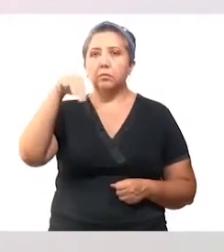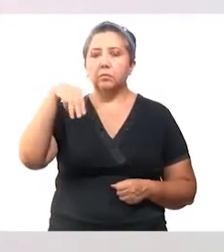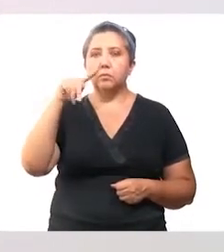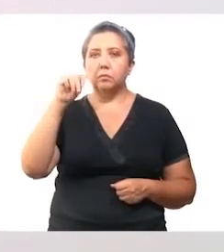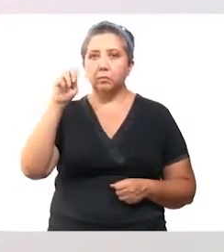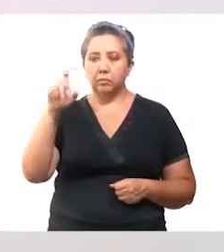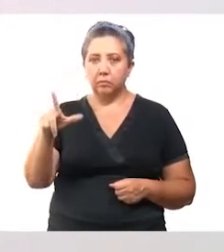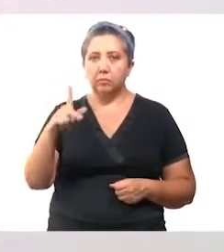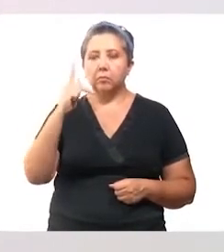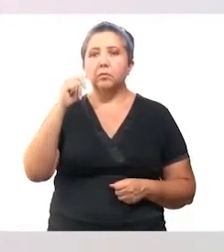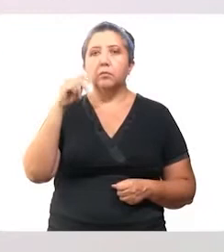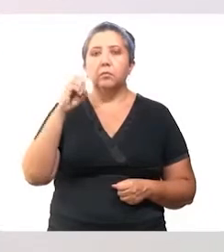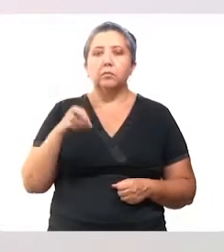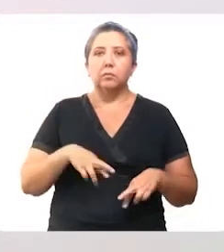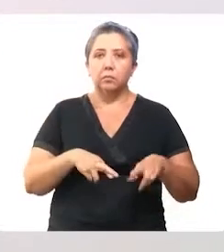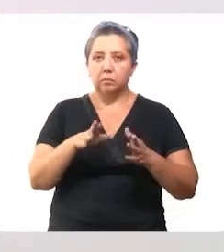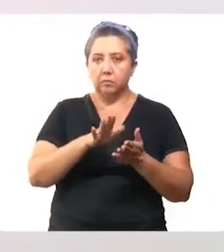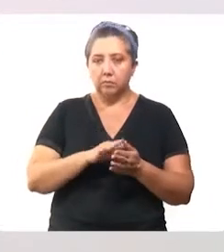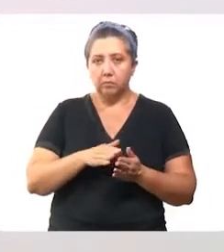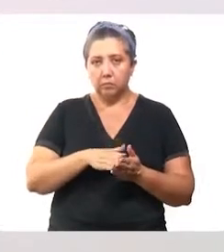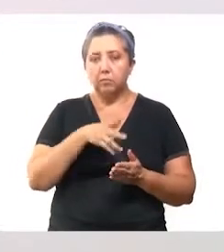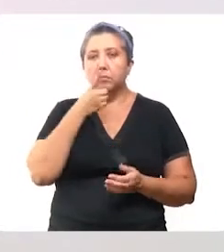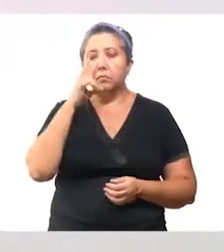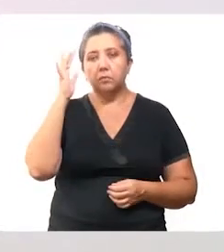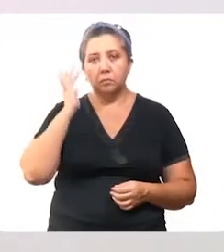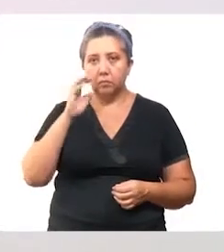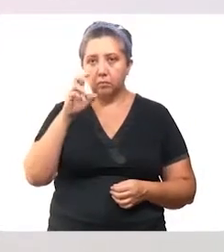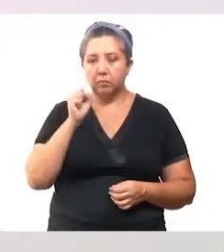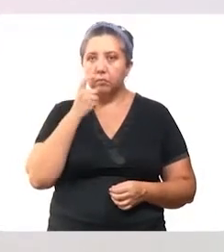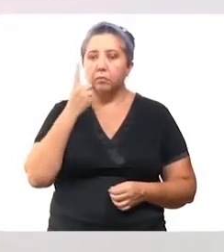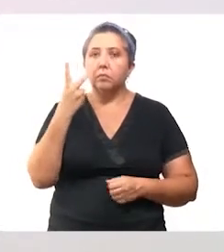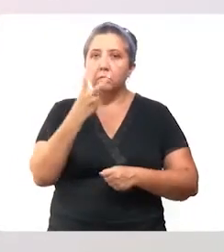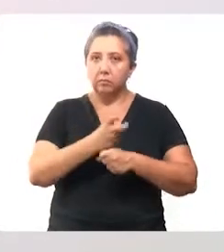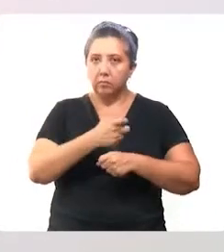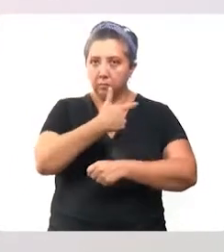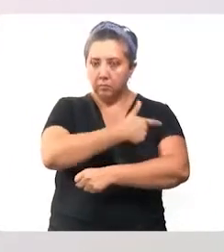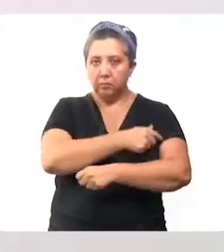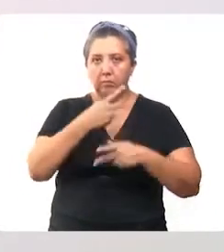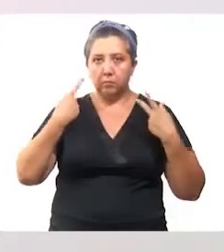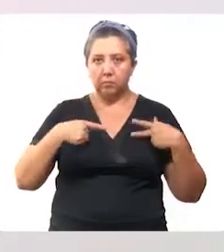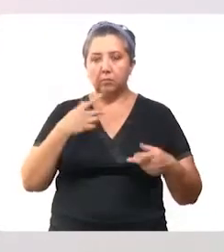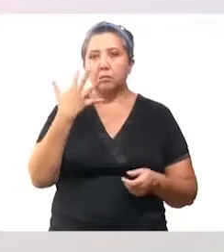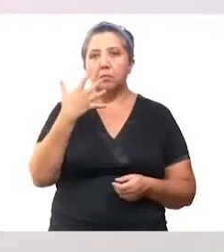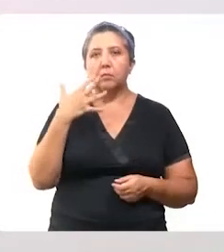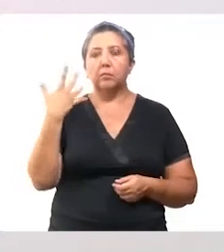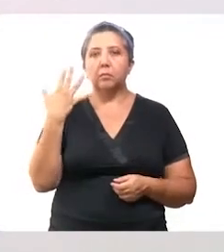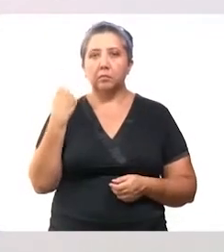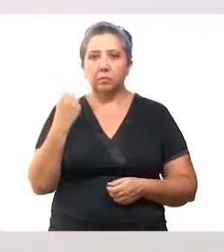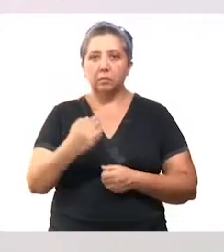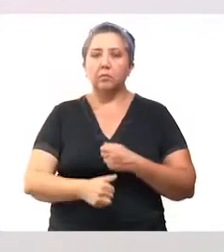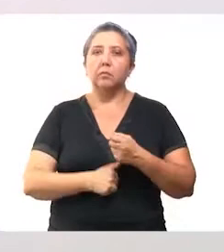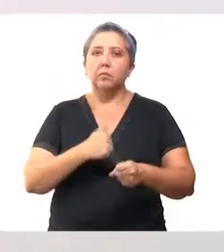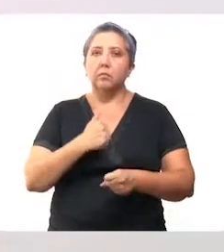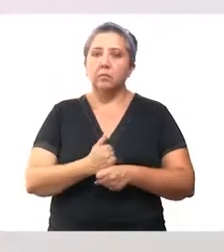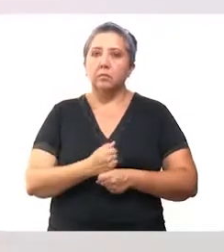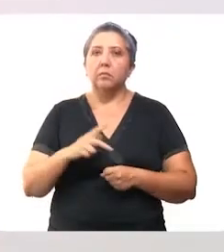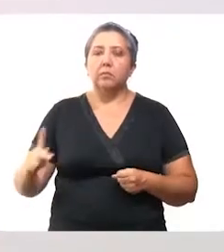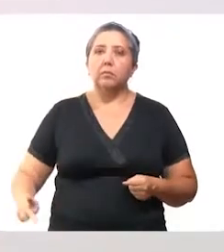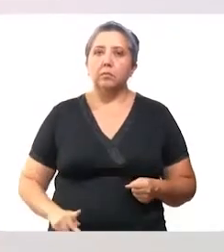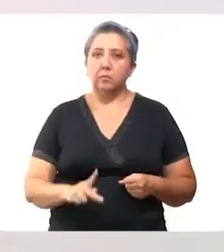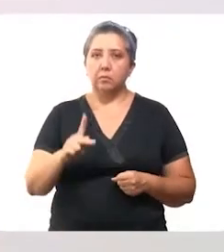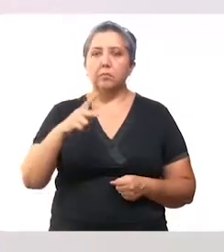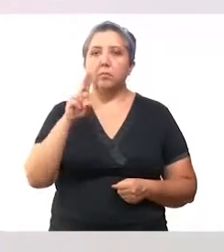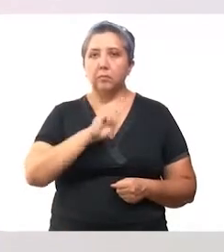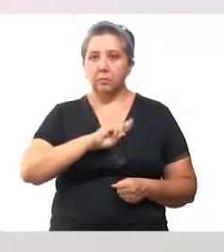Motul, Peto, Río Lagartos y San Felipe. La aplicación de la segunda dosis para personas de 50 a 59 años en los